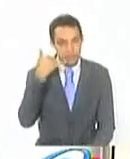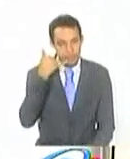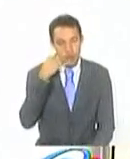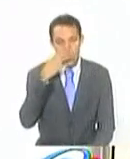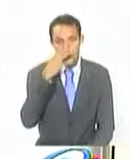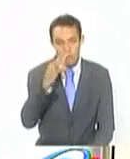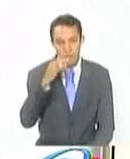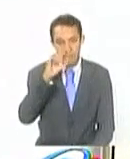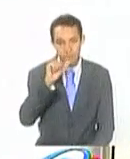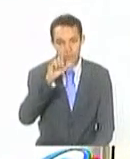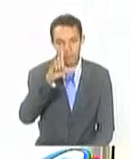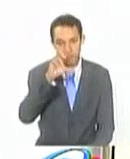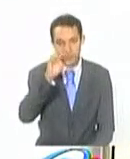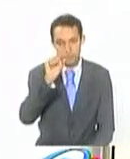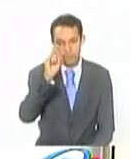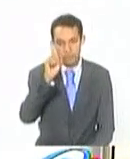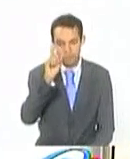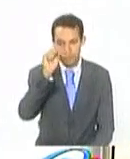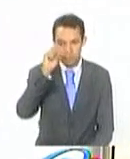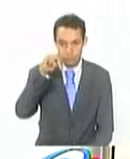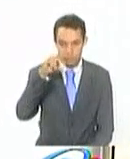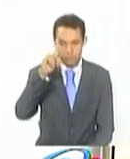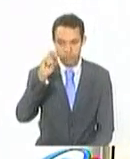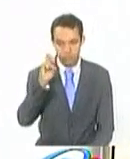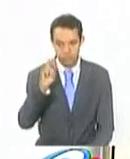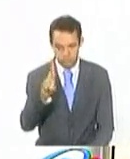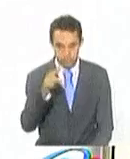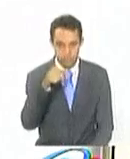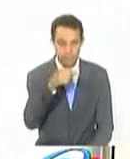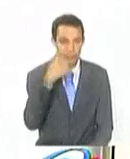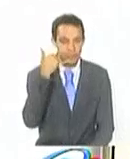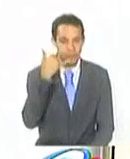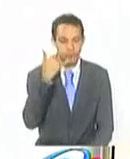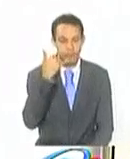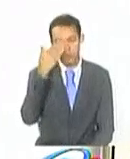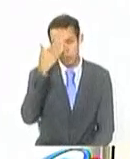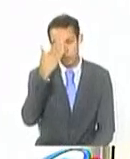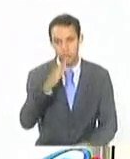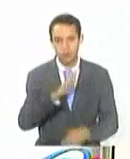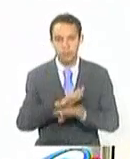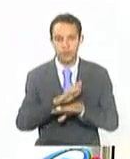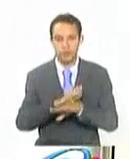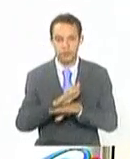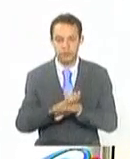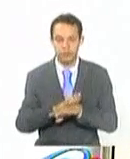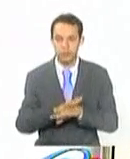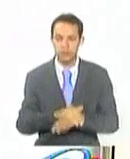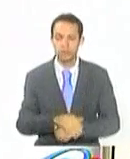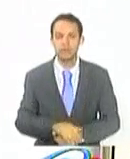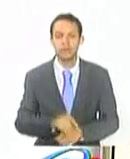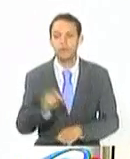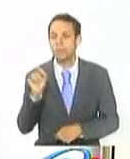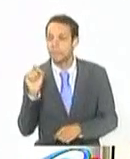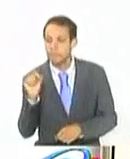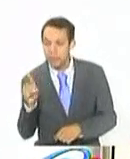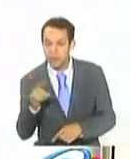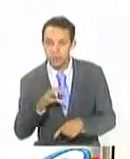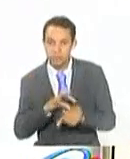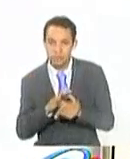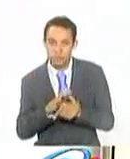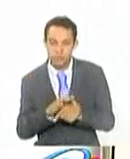Buenas tardes Muy buenas tardes doctor para hacerle una preguntica sobre el cloruro de